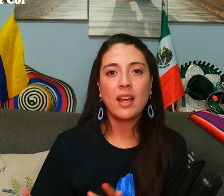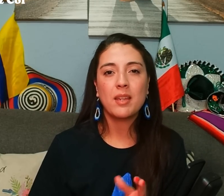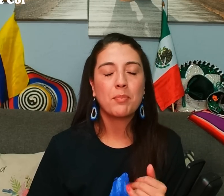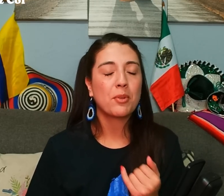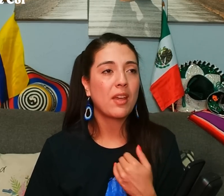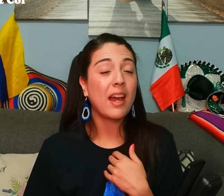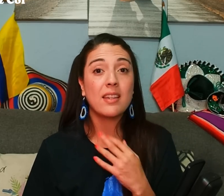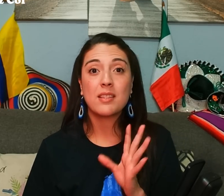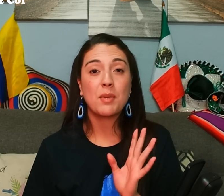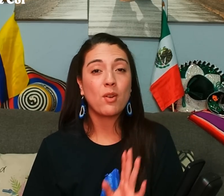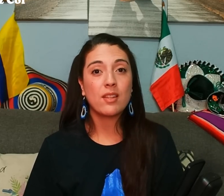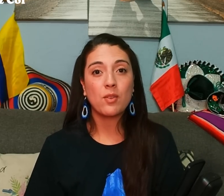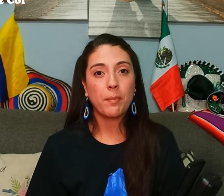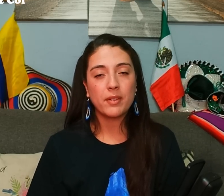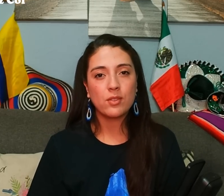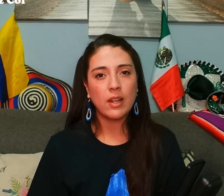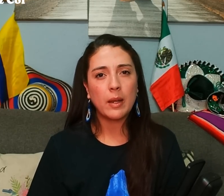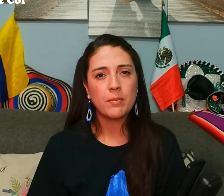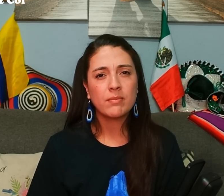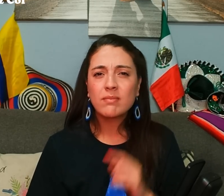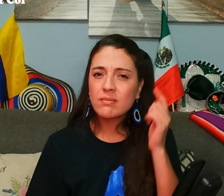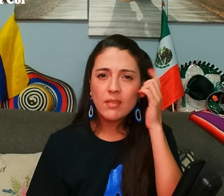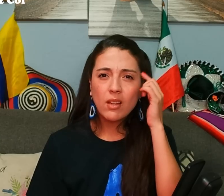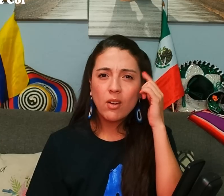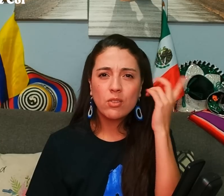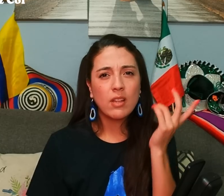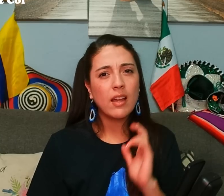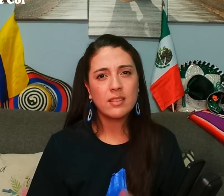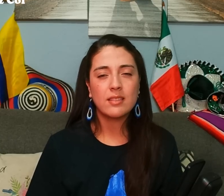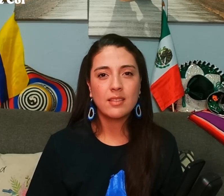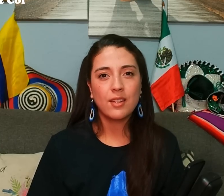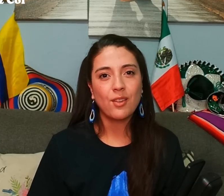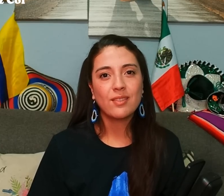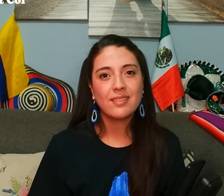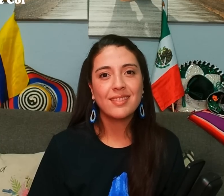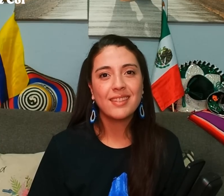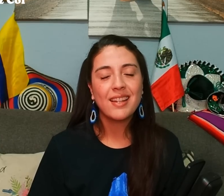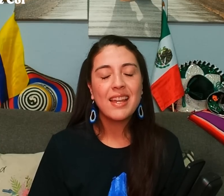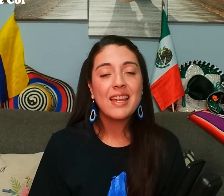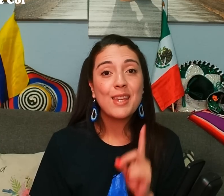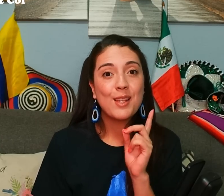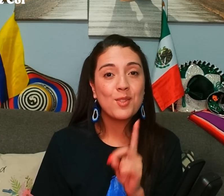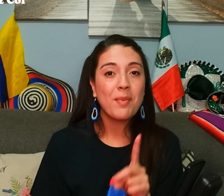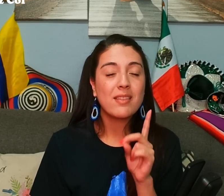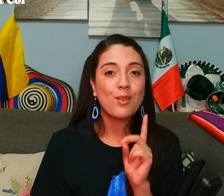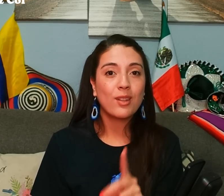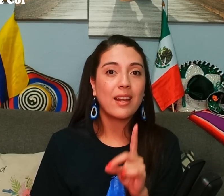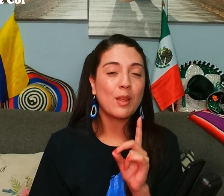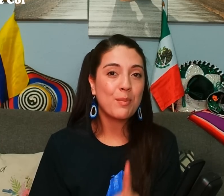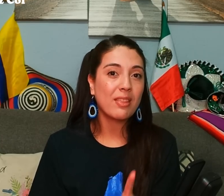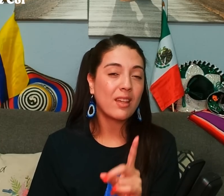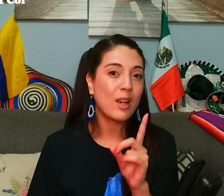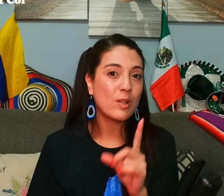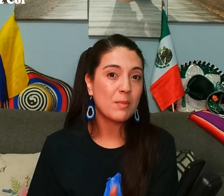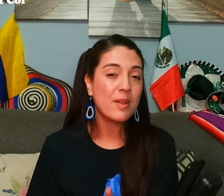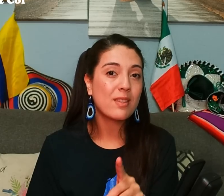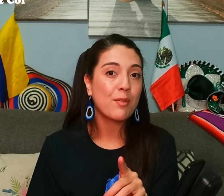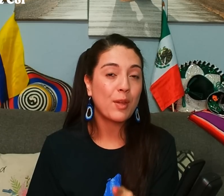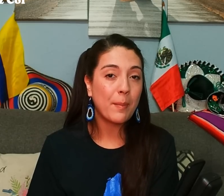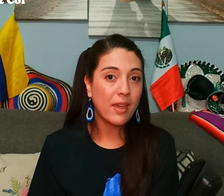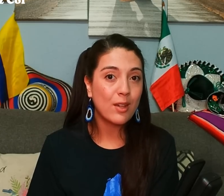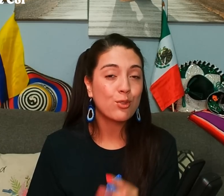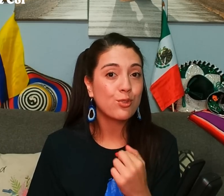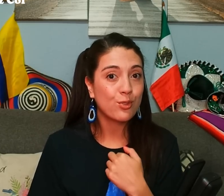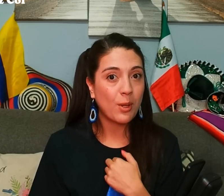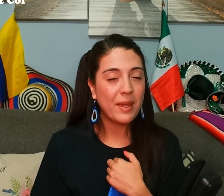quiero poner ahí porque, ay, es mi colección personal. O sea, ¿es en serio? Y esto me hace acordar también de que la última vez